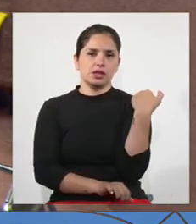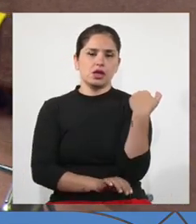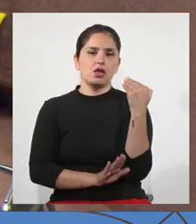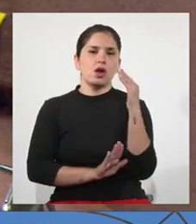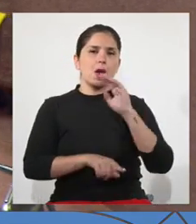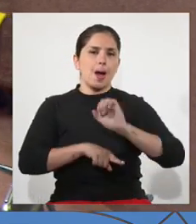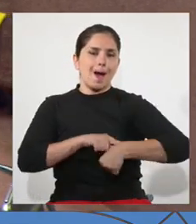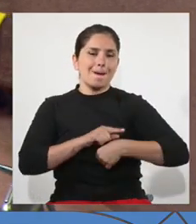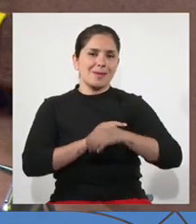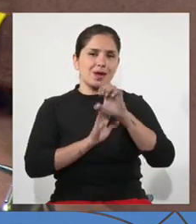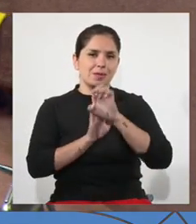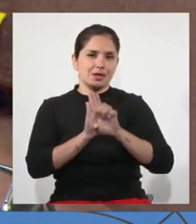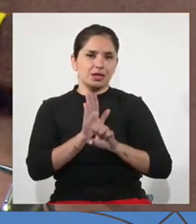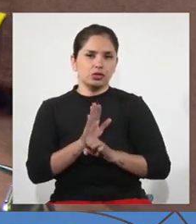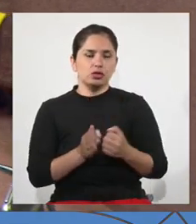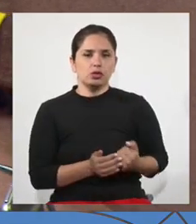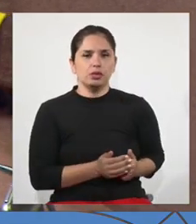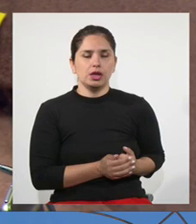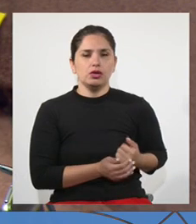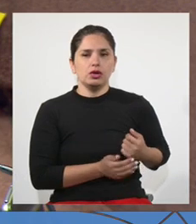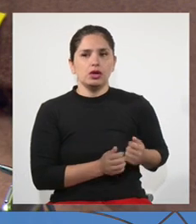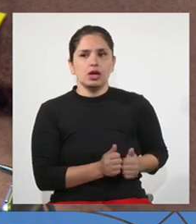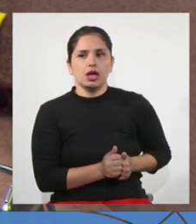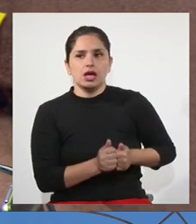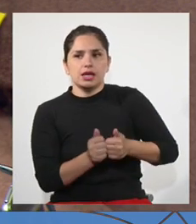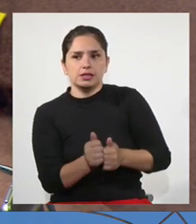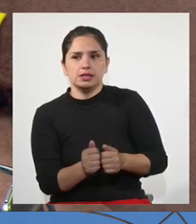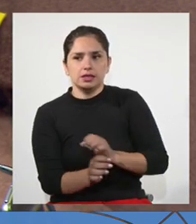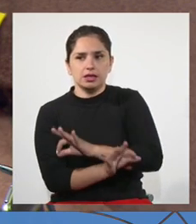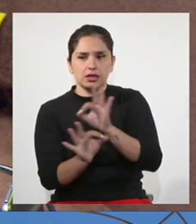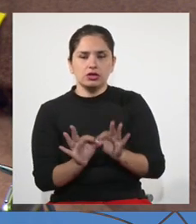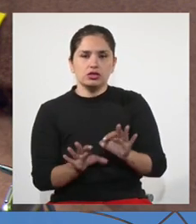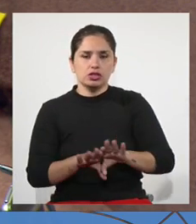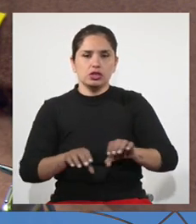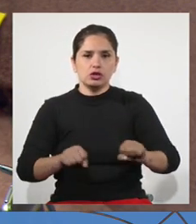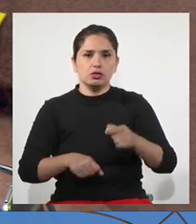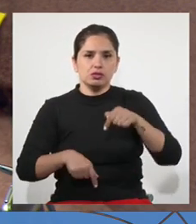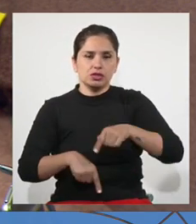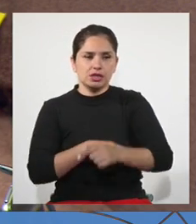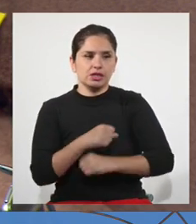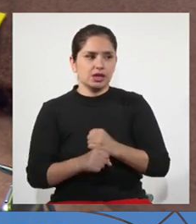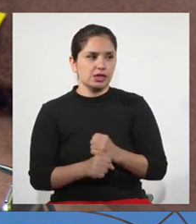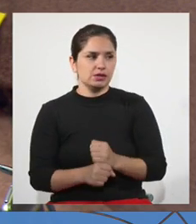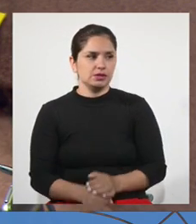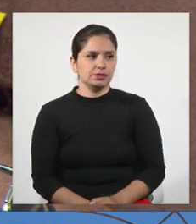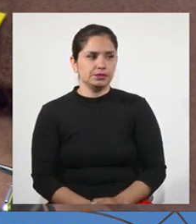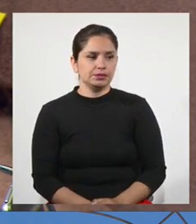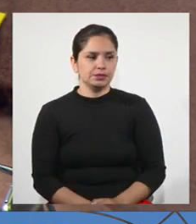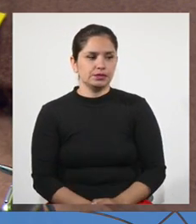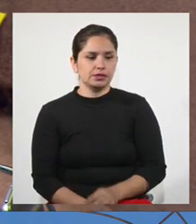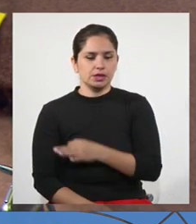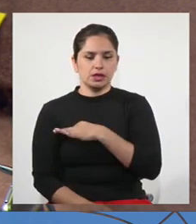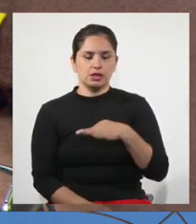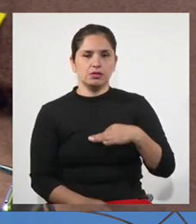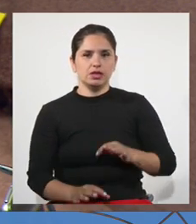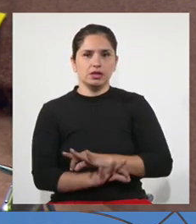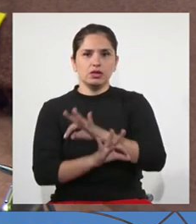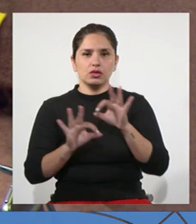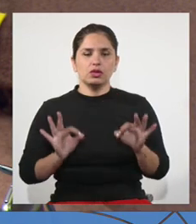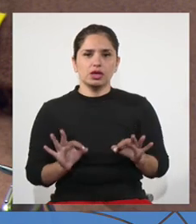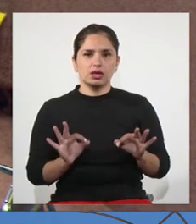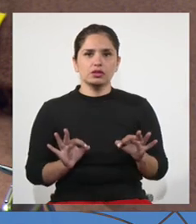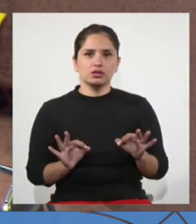los Asistentes de la Educación y se estableció el compromiso de que durante este año el Ministerio de Educación